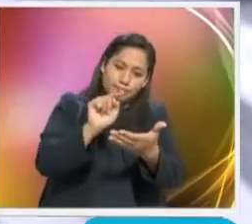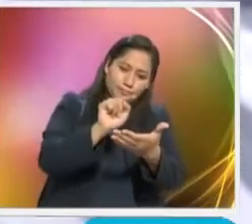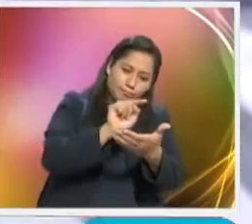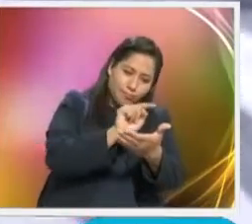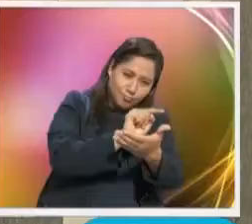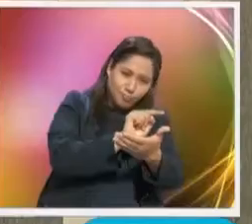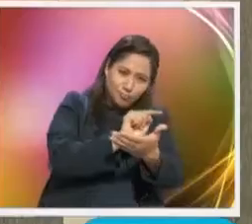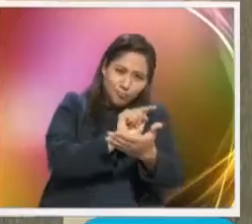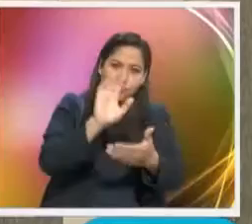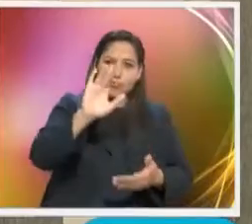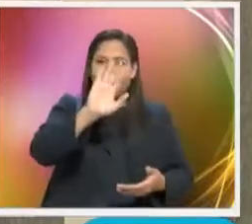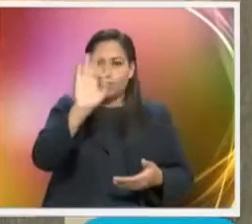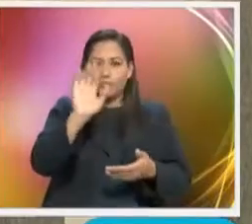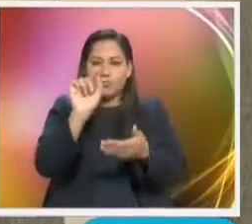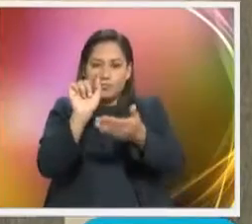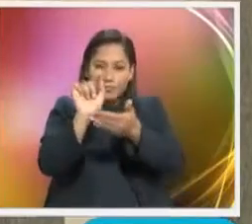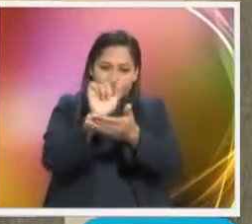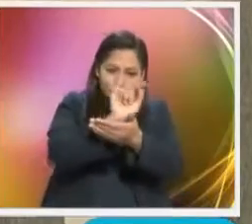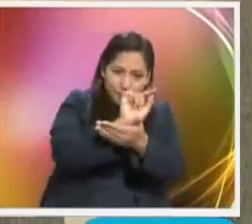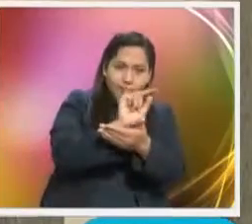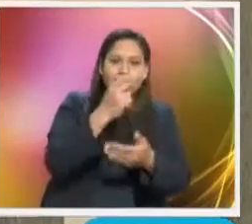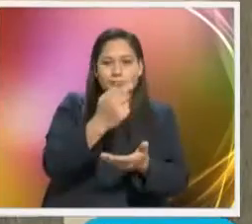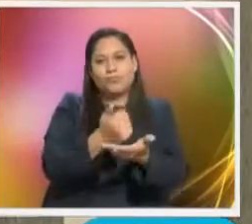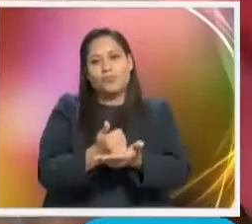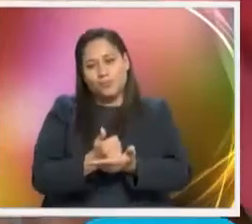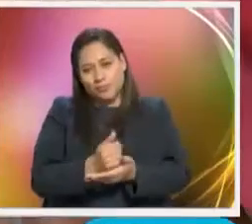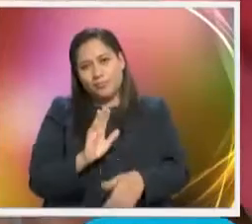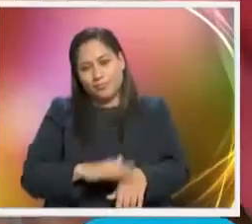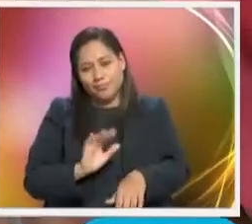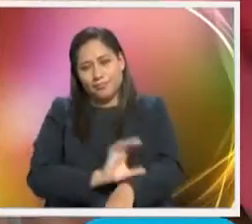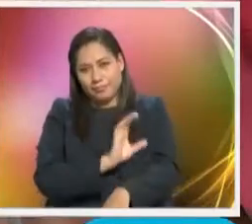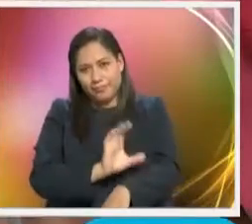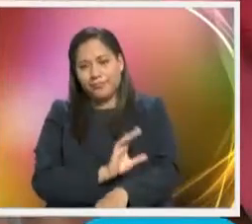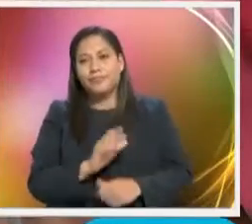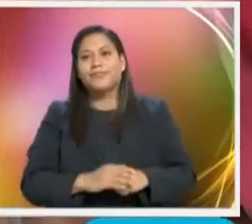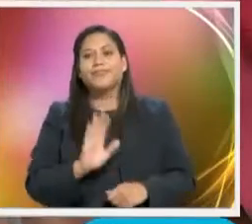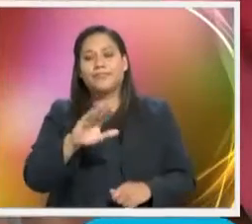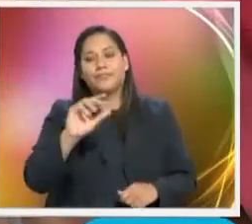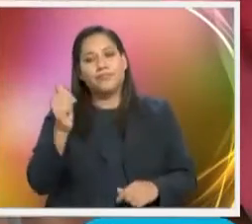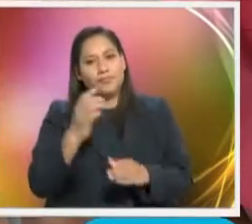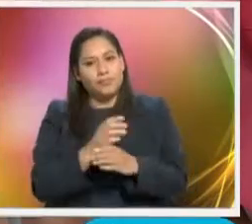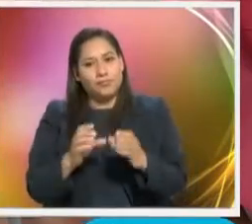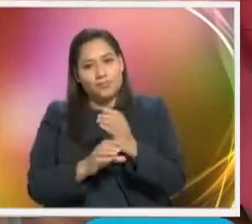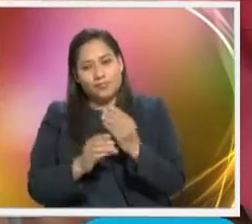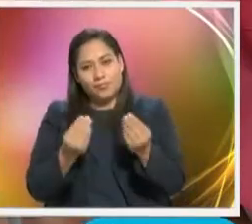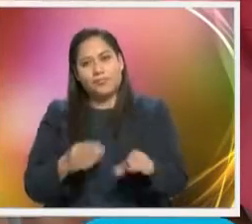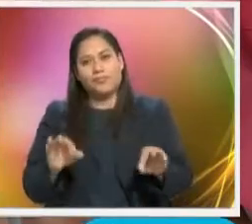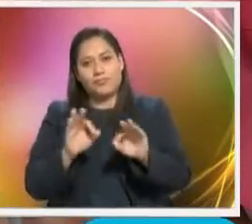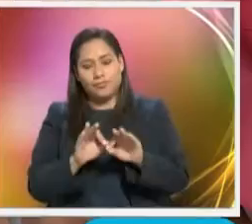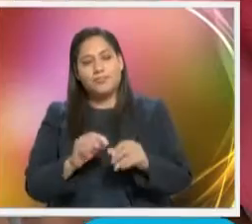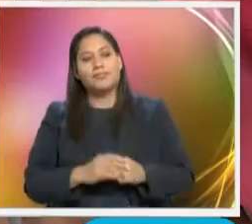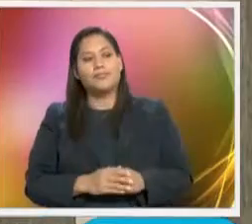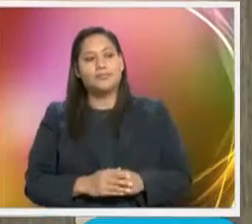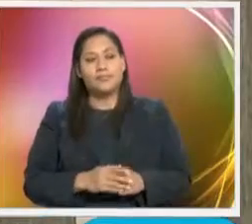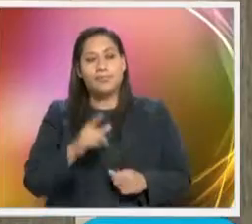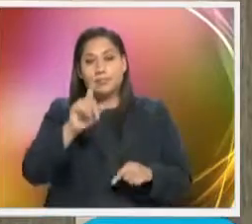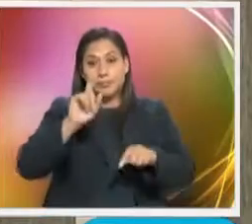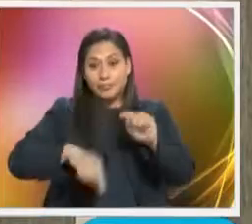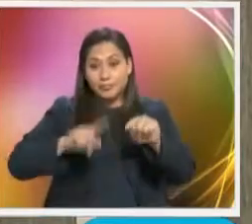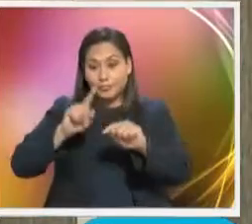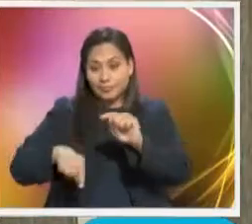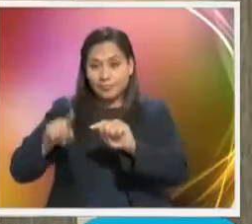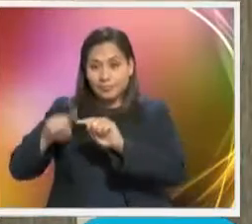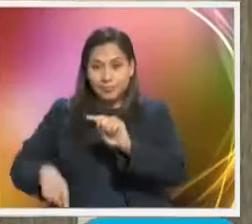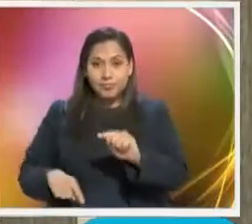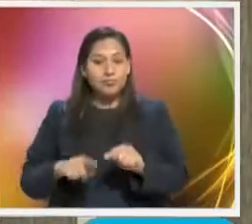esté abajo del 50%. Perfecto. Esto les va a ahorrar muchísima más batería. Otra cosa que es importante es que desactivemos todo lo